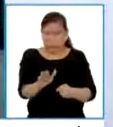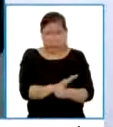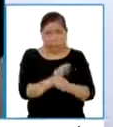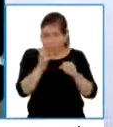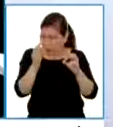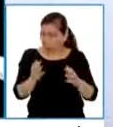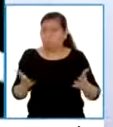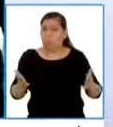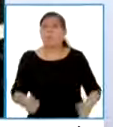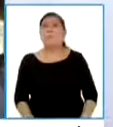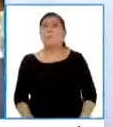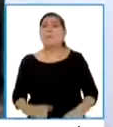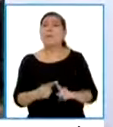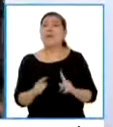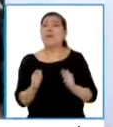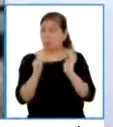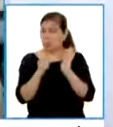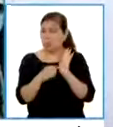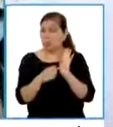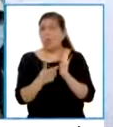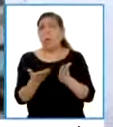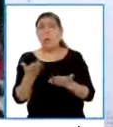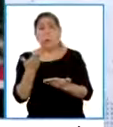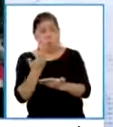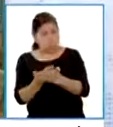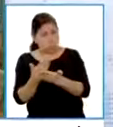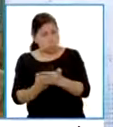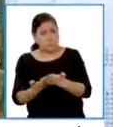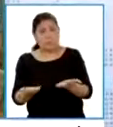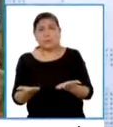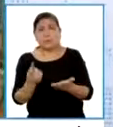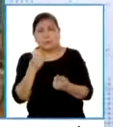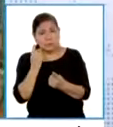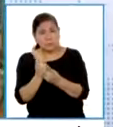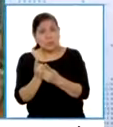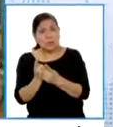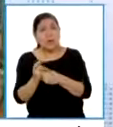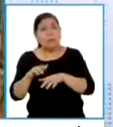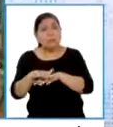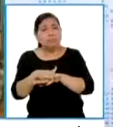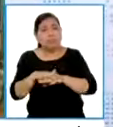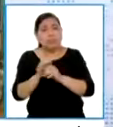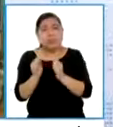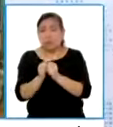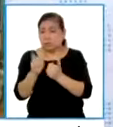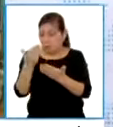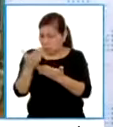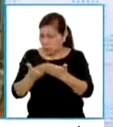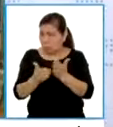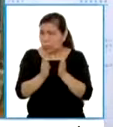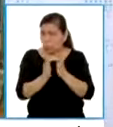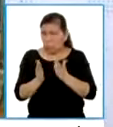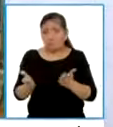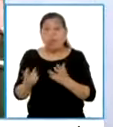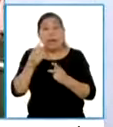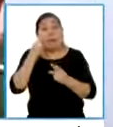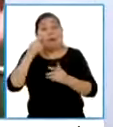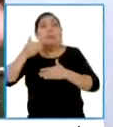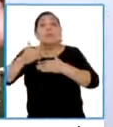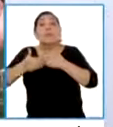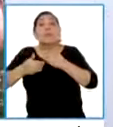Absolutamente ilegales. Si tienen connotaciones penales, o tienen connotaciones administrativas, o tienen connotaciones disciplinarias, eso se verá